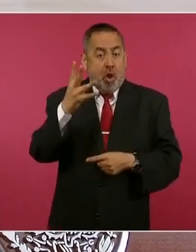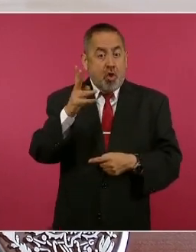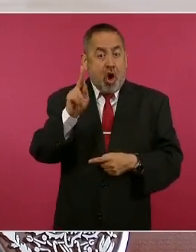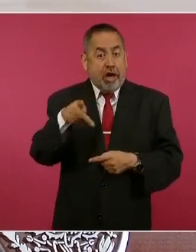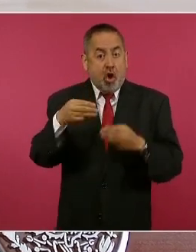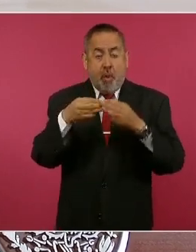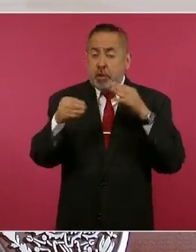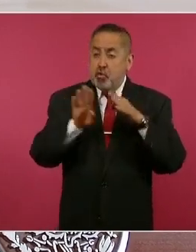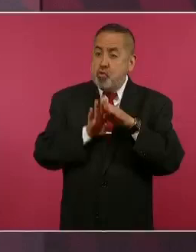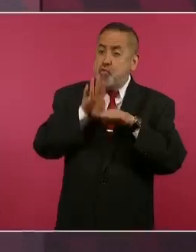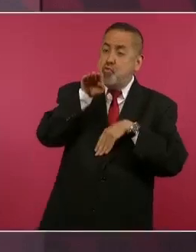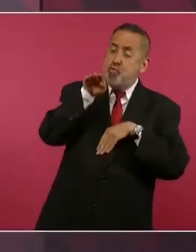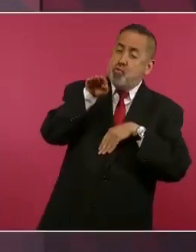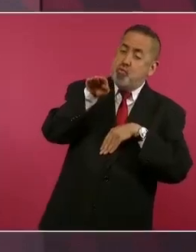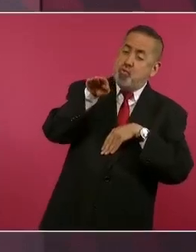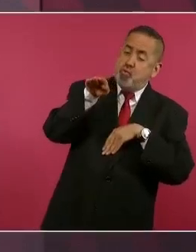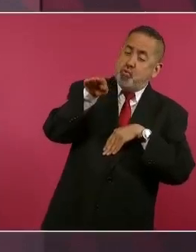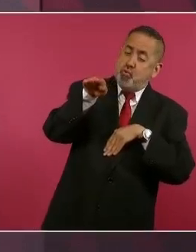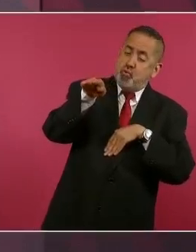4 kilómetros,